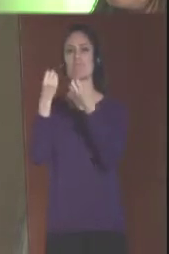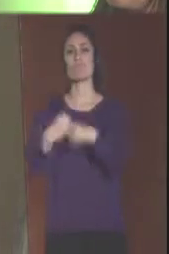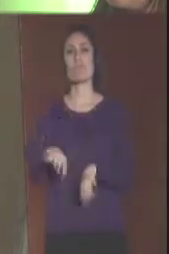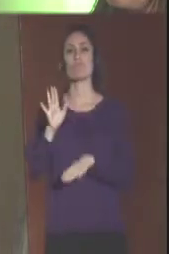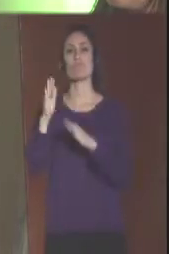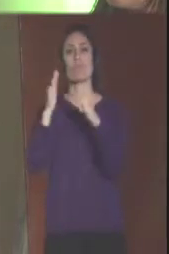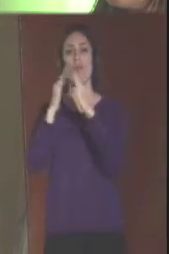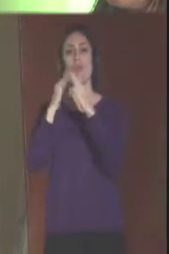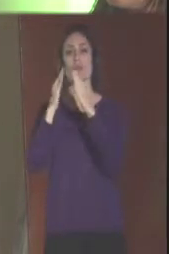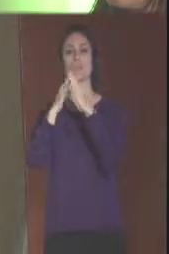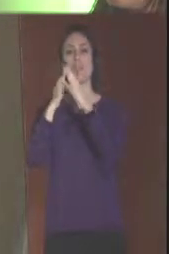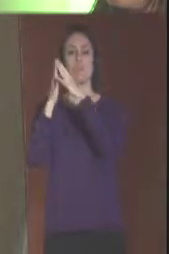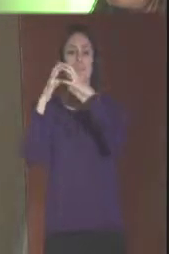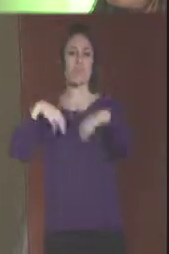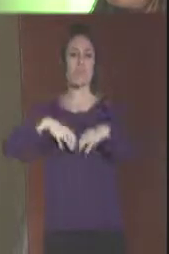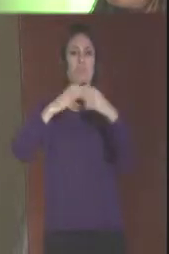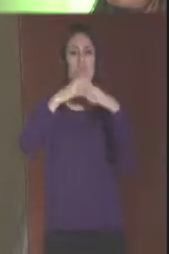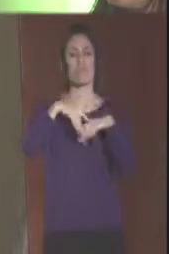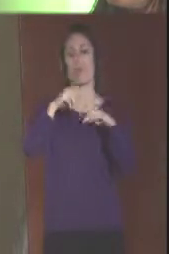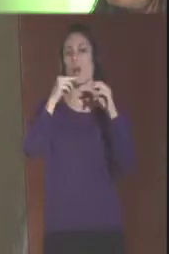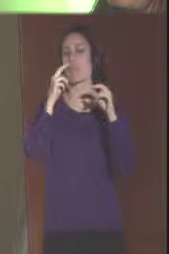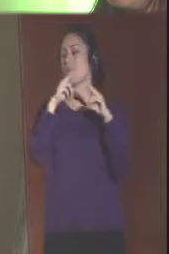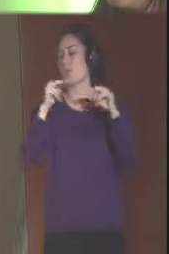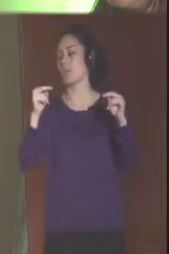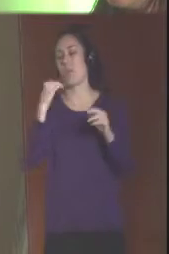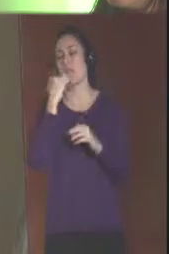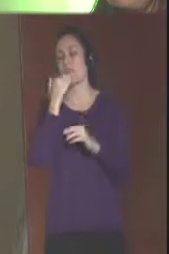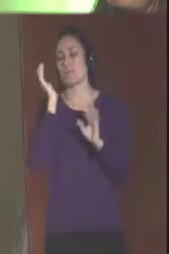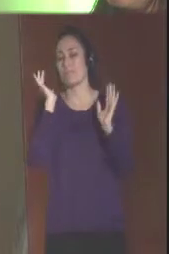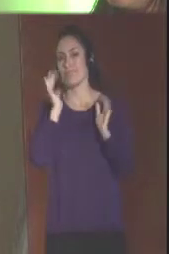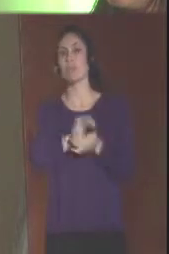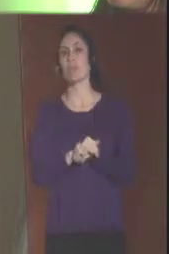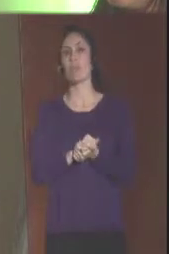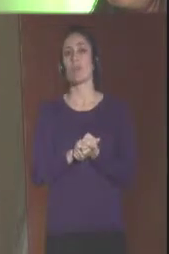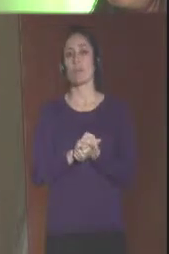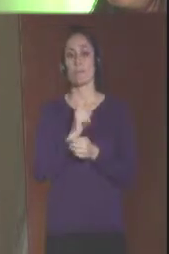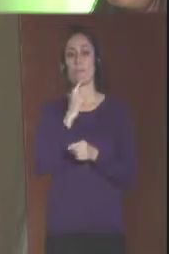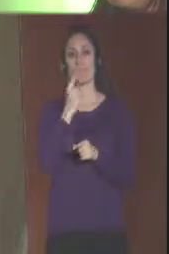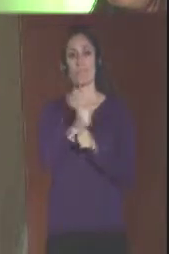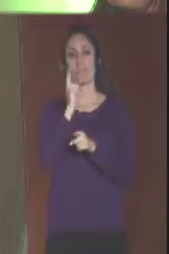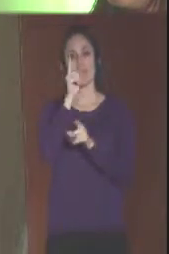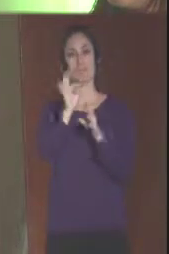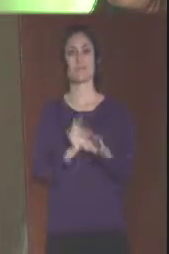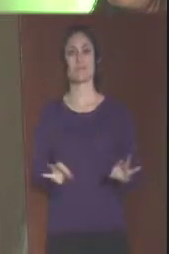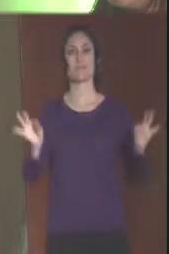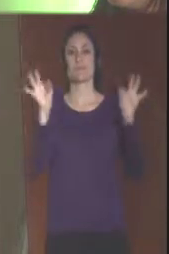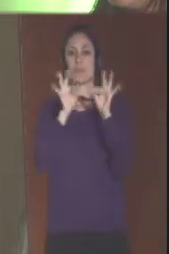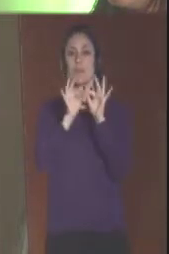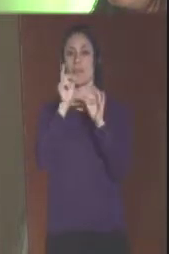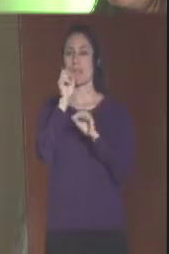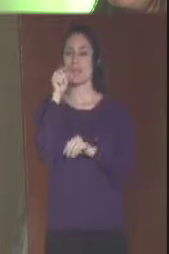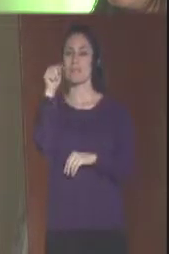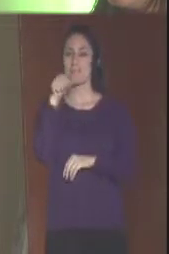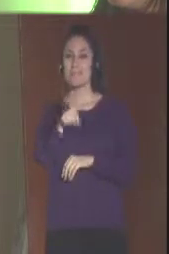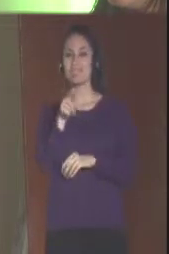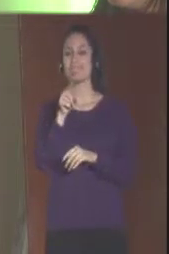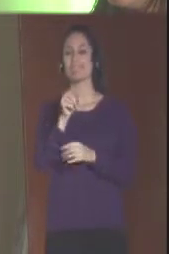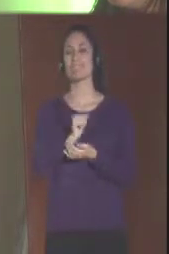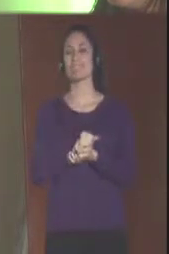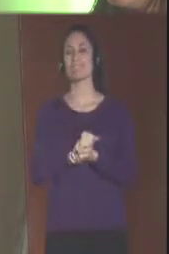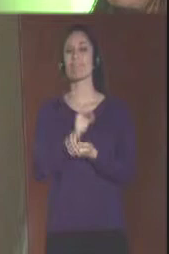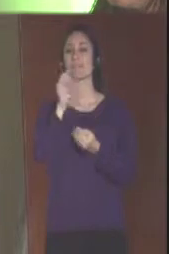sus casas en un desastre de carácter natural. Y otro tema que resulta fundamental en esta perspectiva reactiva